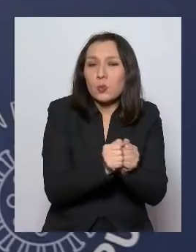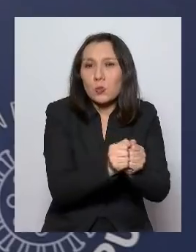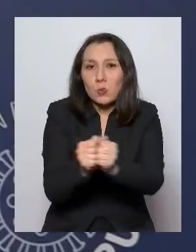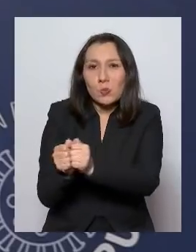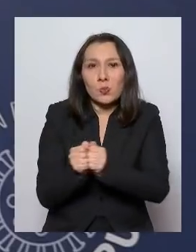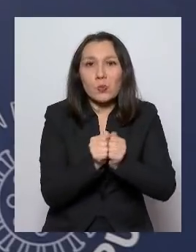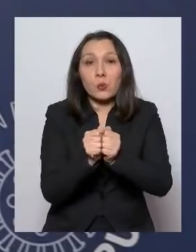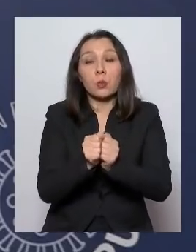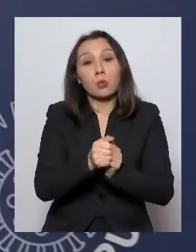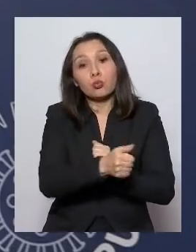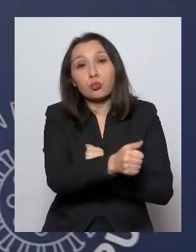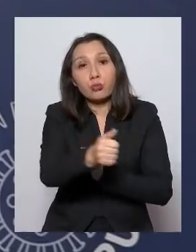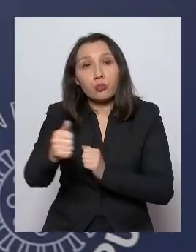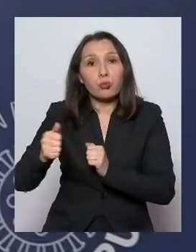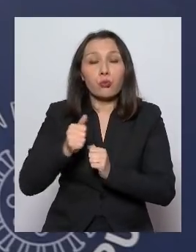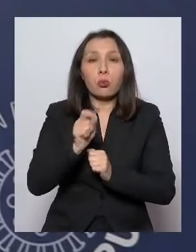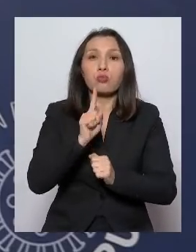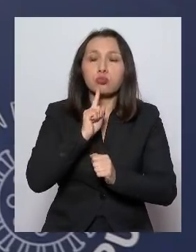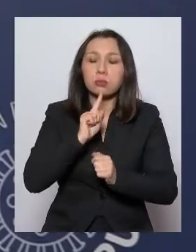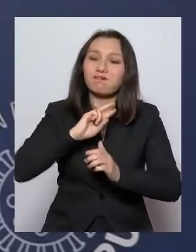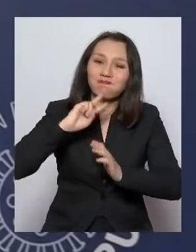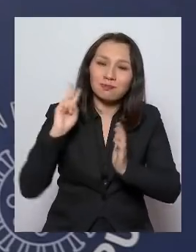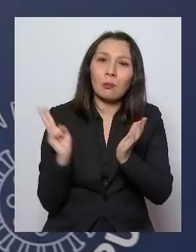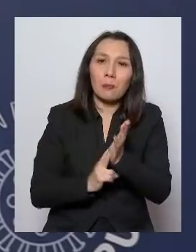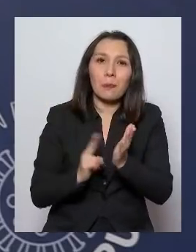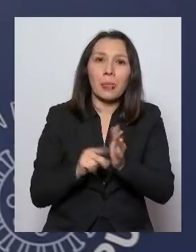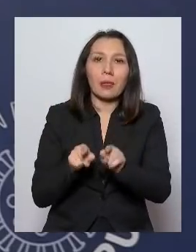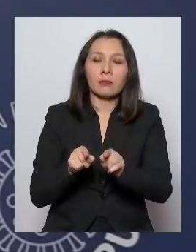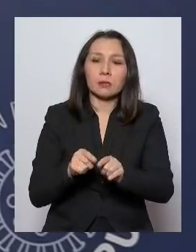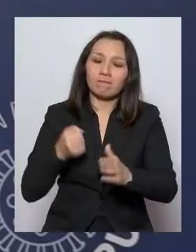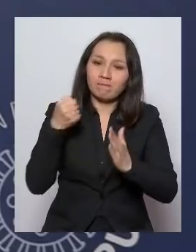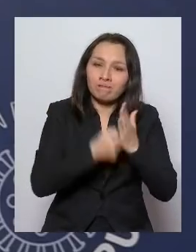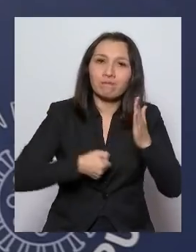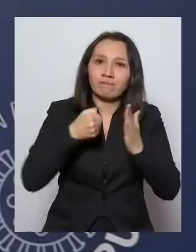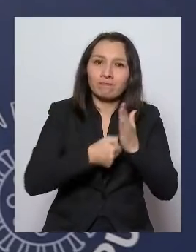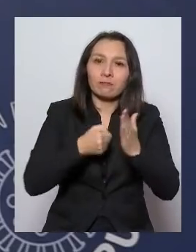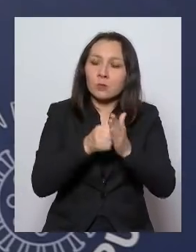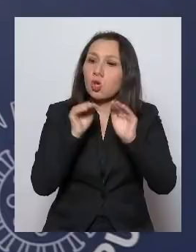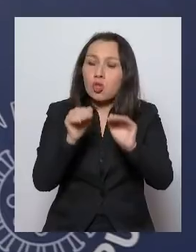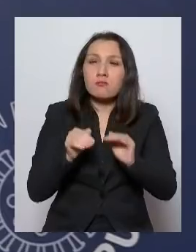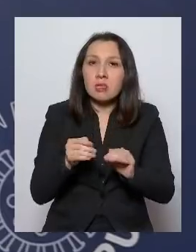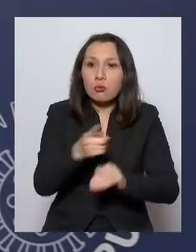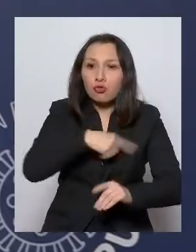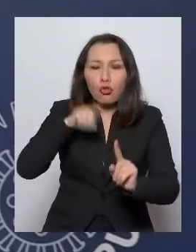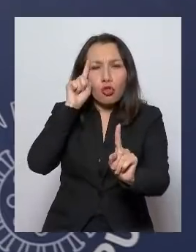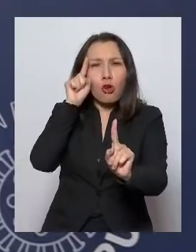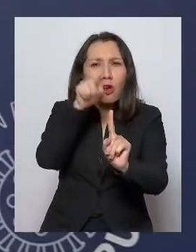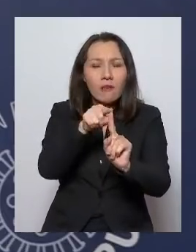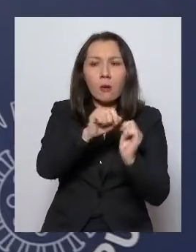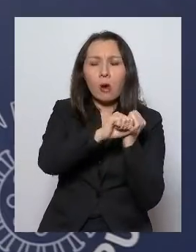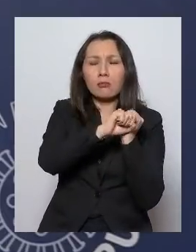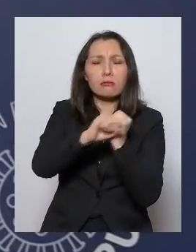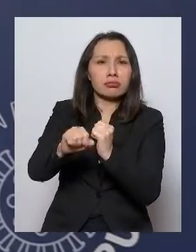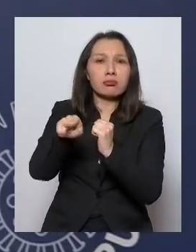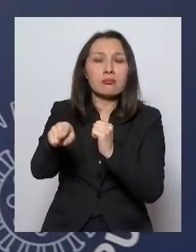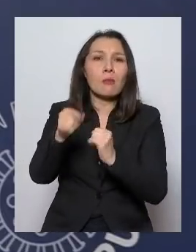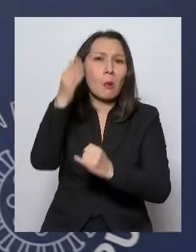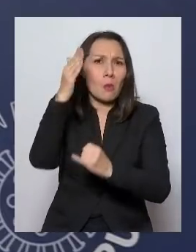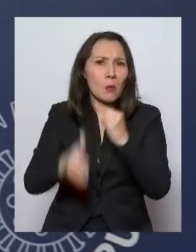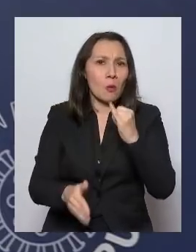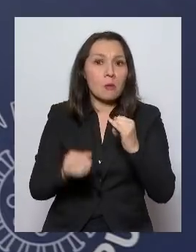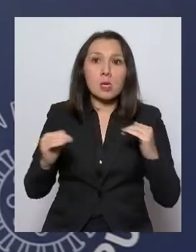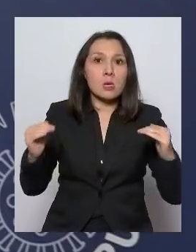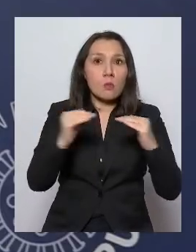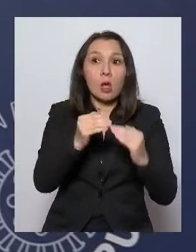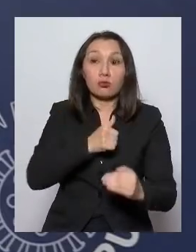unidad, de que todos estemos realmente luchando por lo mismo, luchando contra el enemigo común, que